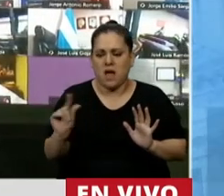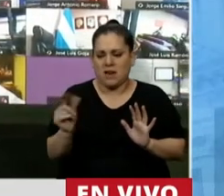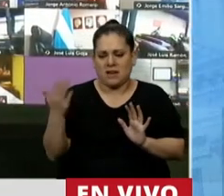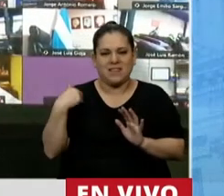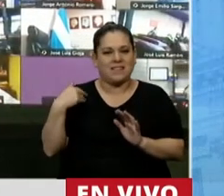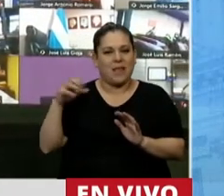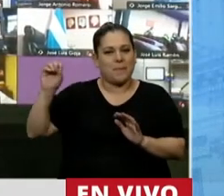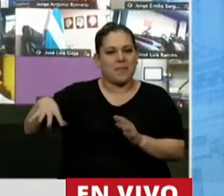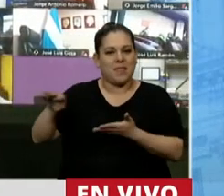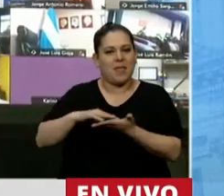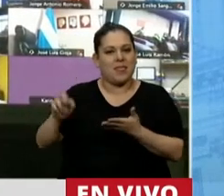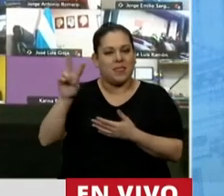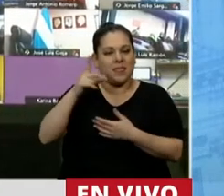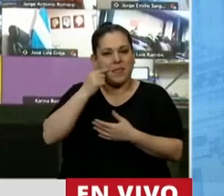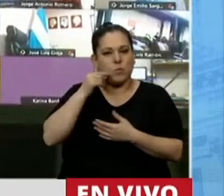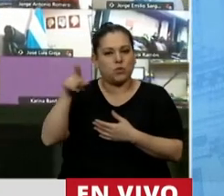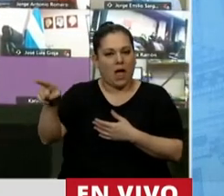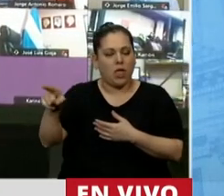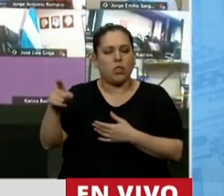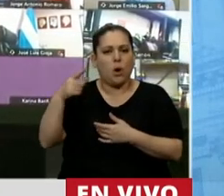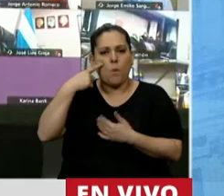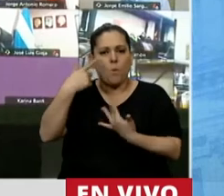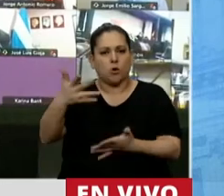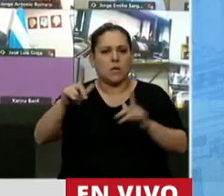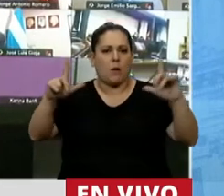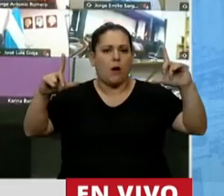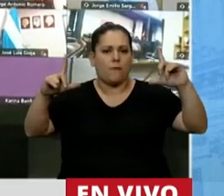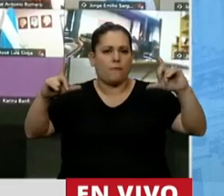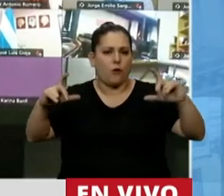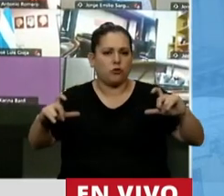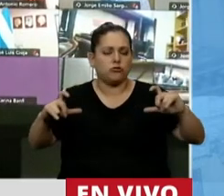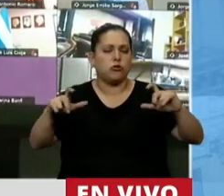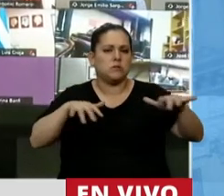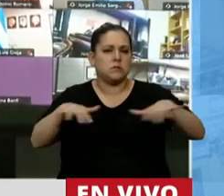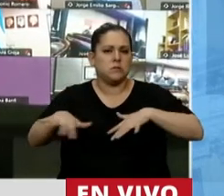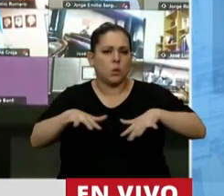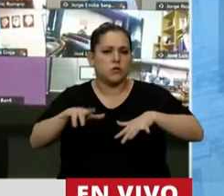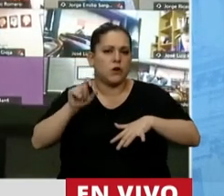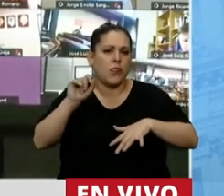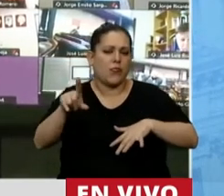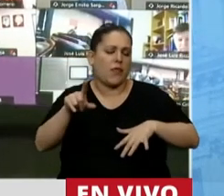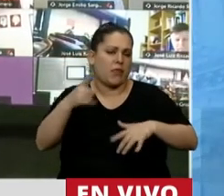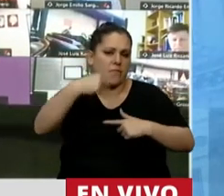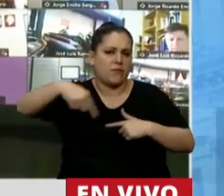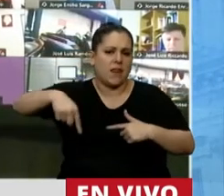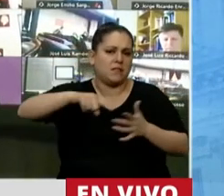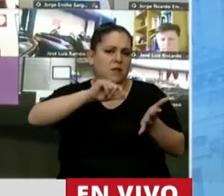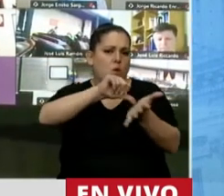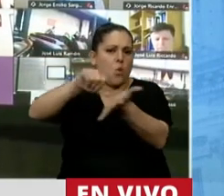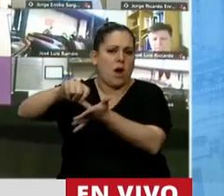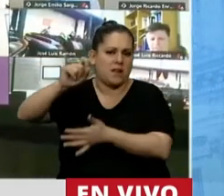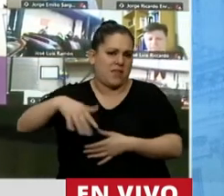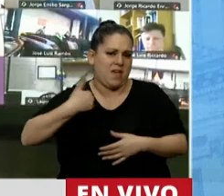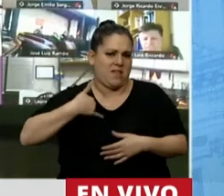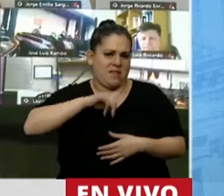allá sentado, que hoy mostraba esas placas de las situaciones tan críticas que atraviesa gran parte de la población argentina